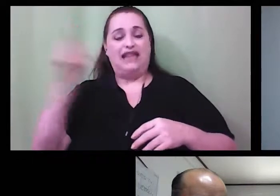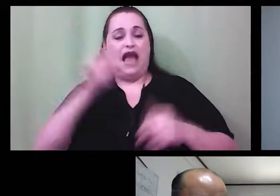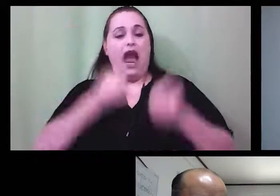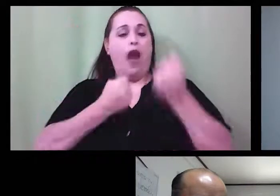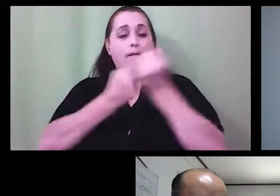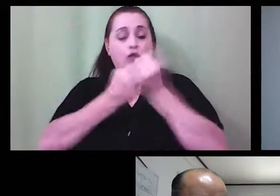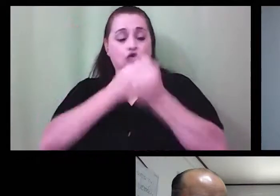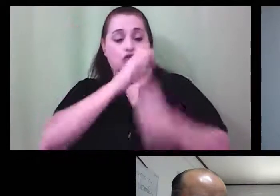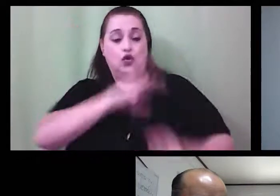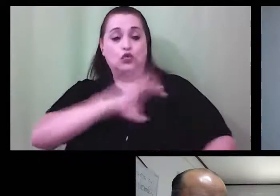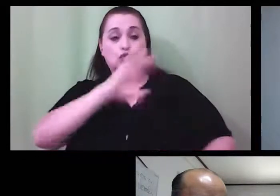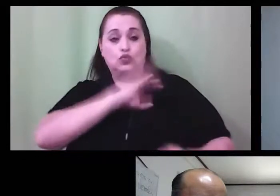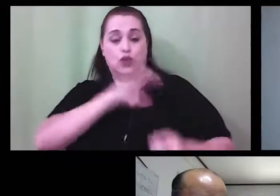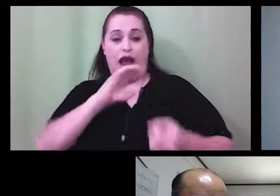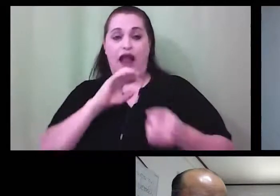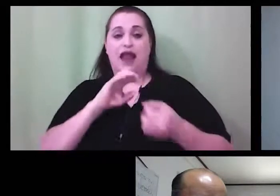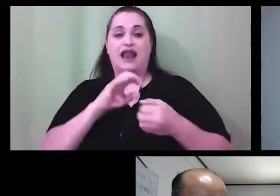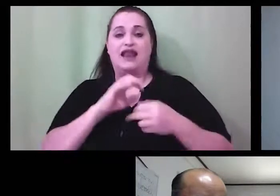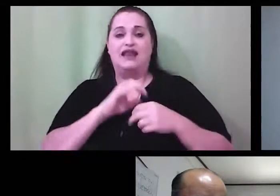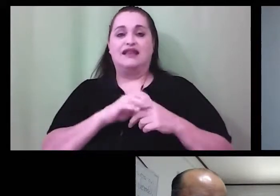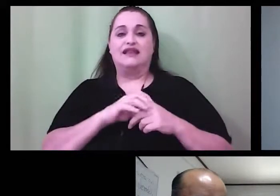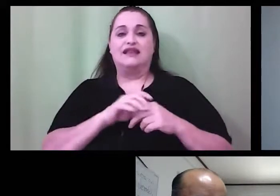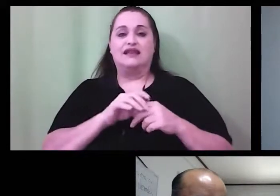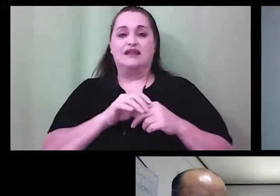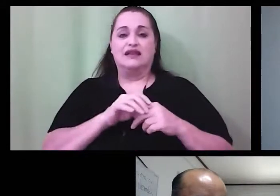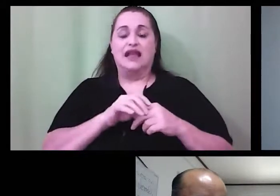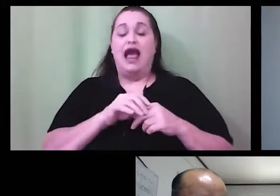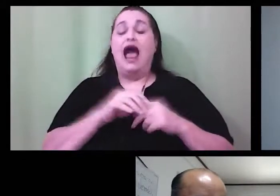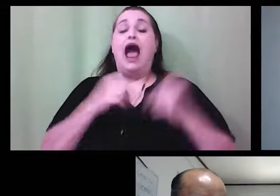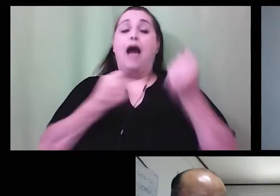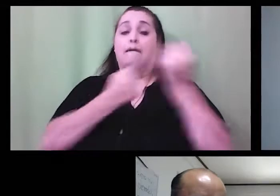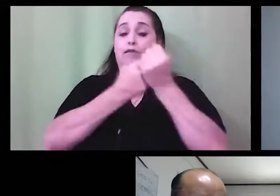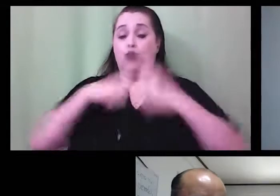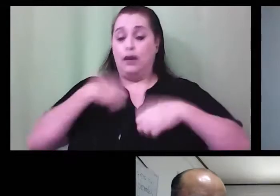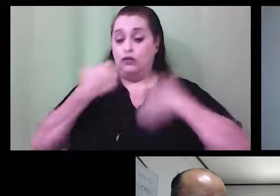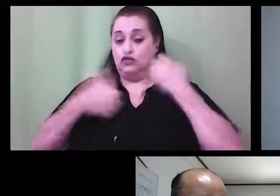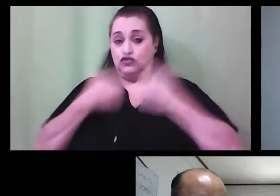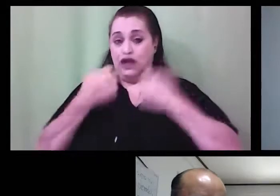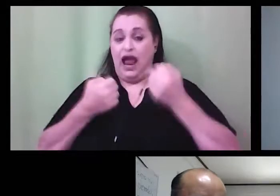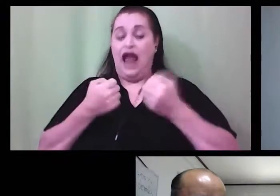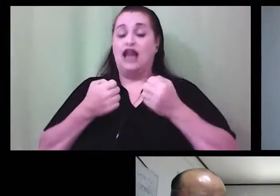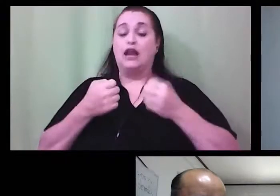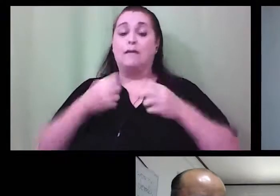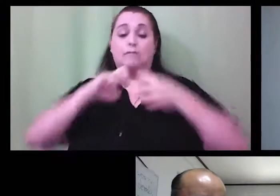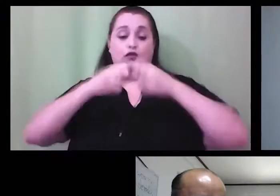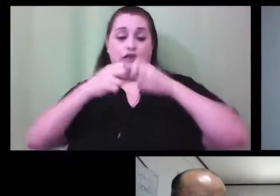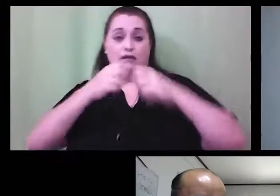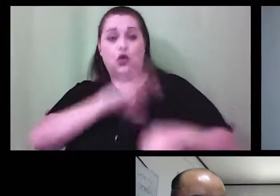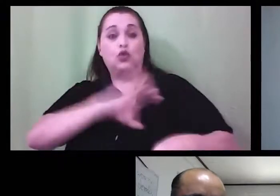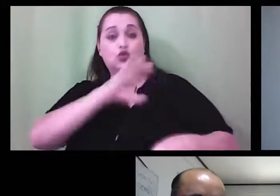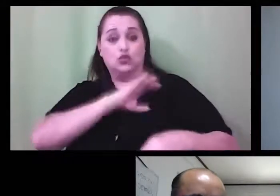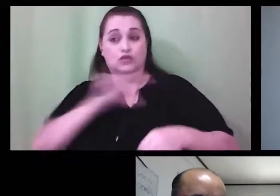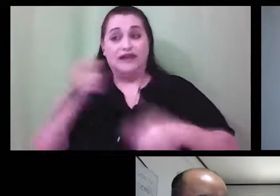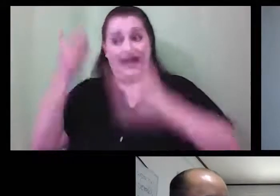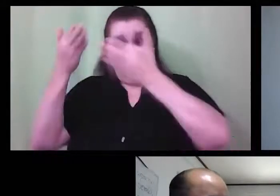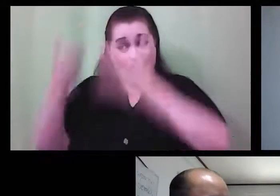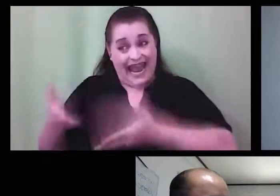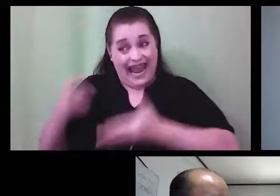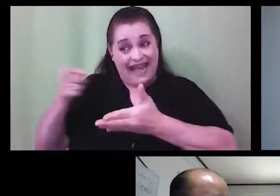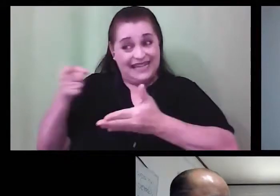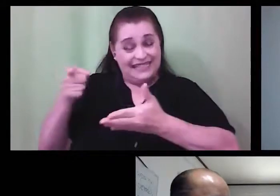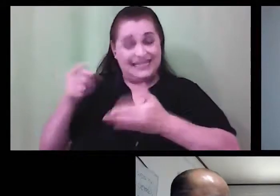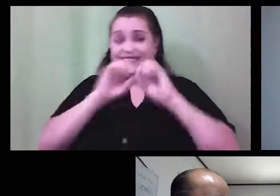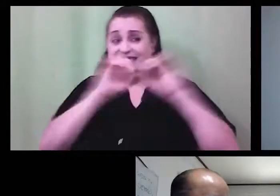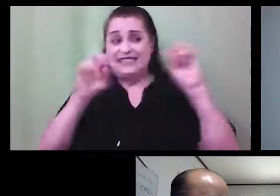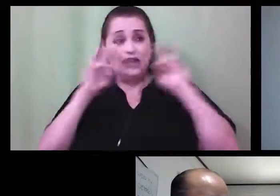de conducta, valga la redundancia, de apoyo emocional y problemas de conducta, que fue quien, sin conocerlo,